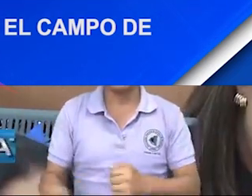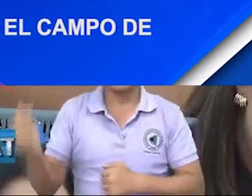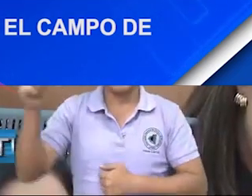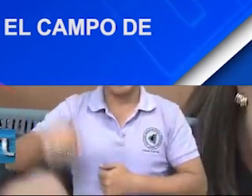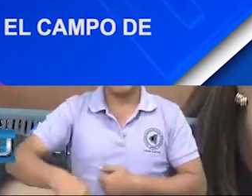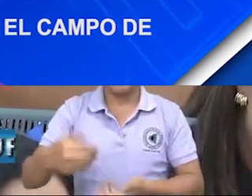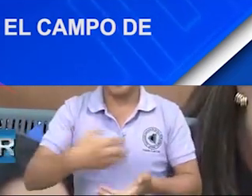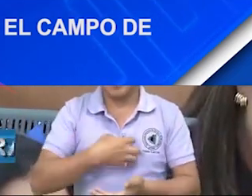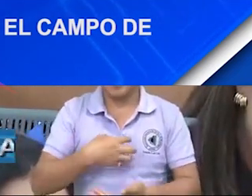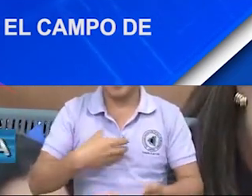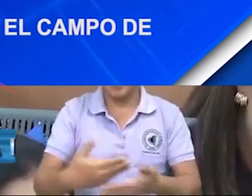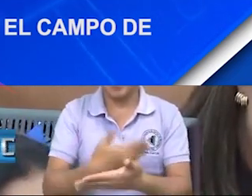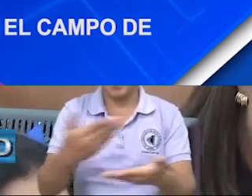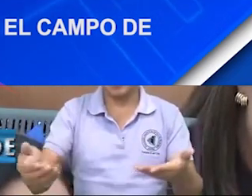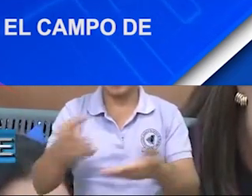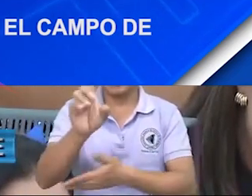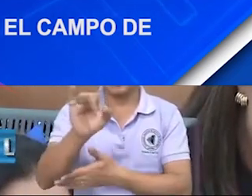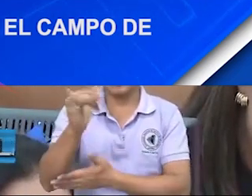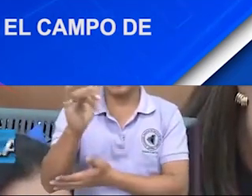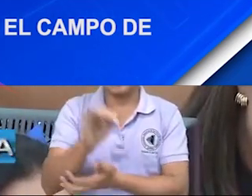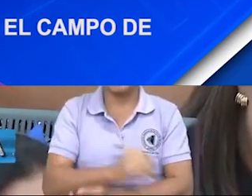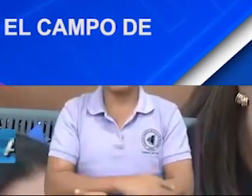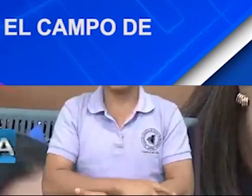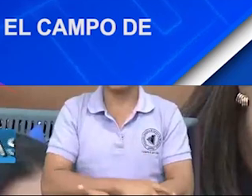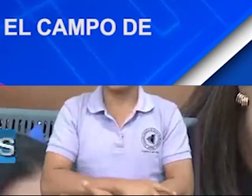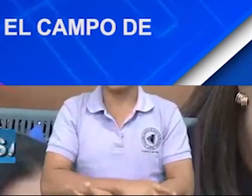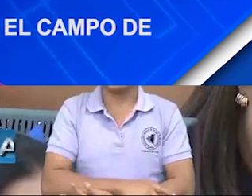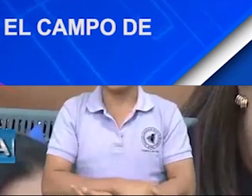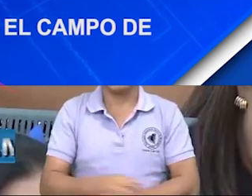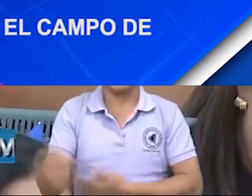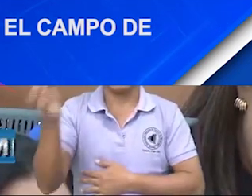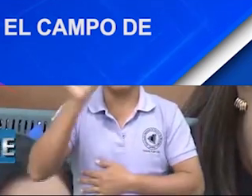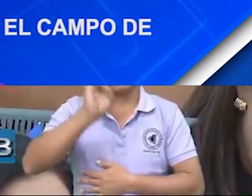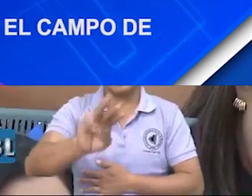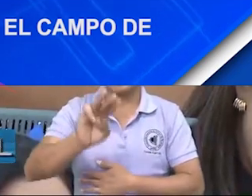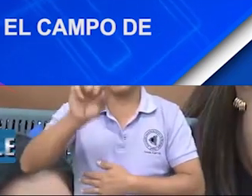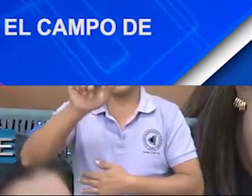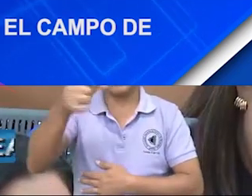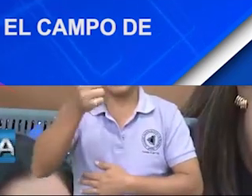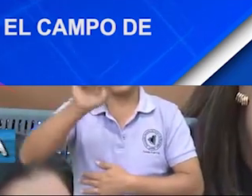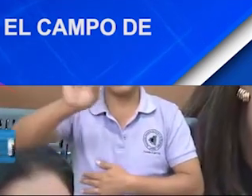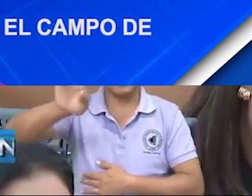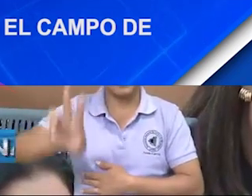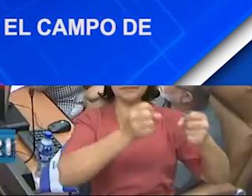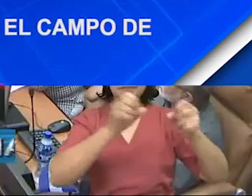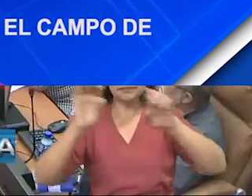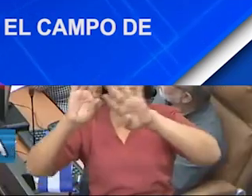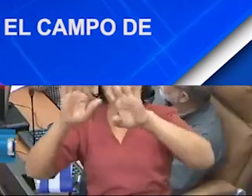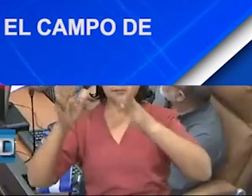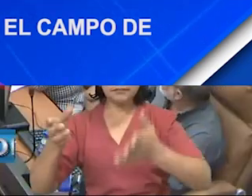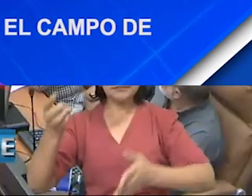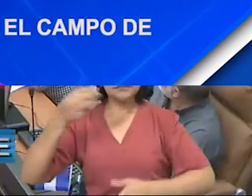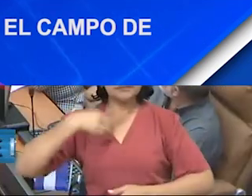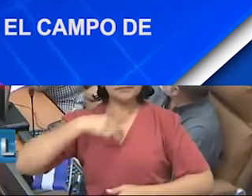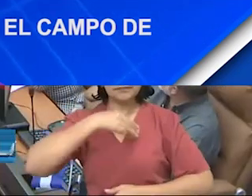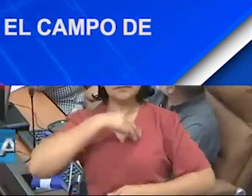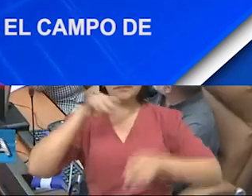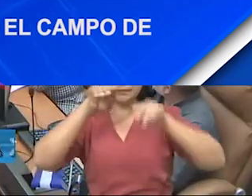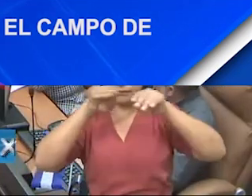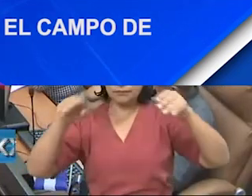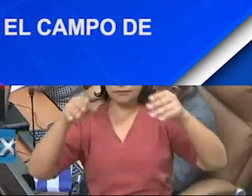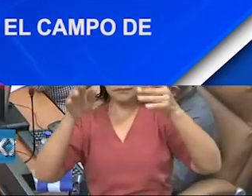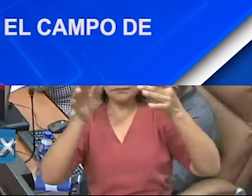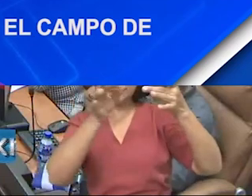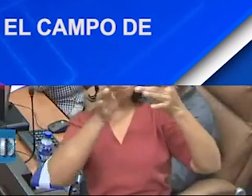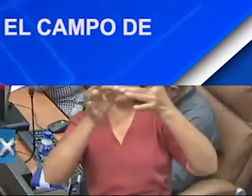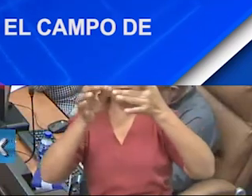nuestro digesto queda actualizado y conformado por 372 normas. Asimismo, se envió a la